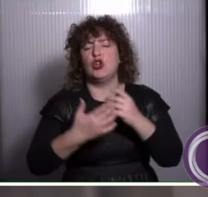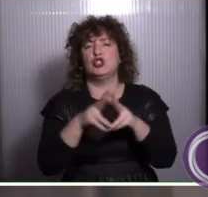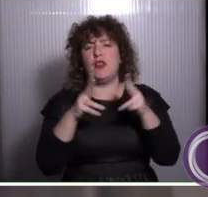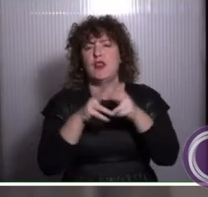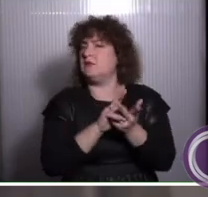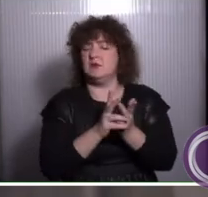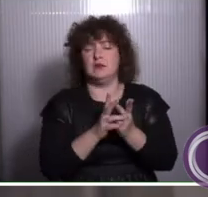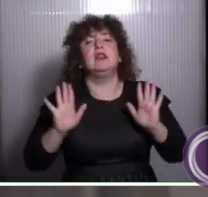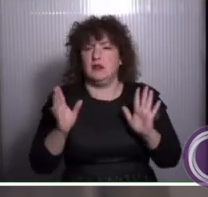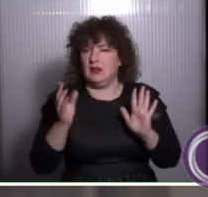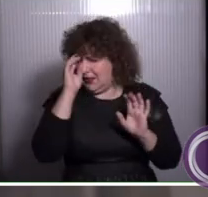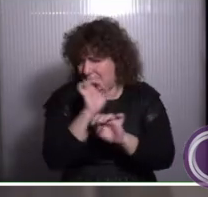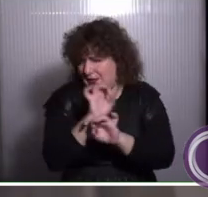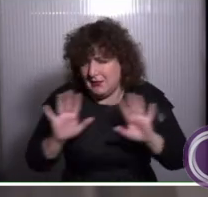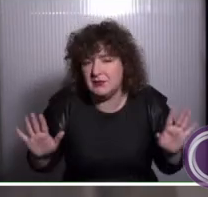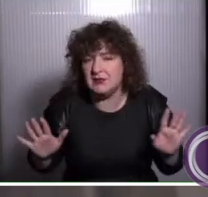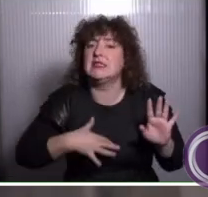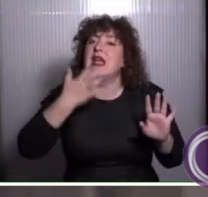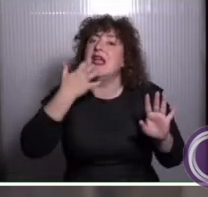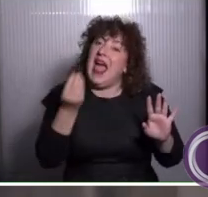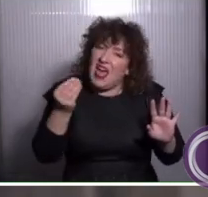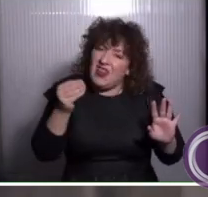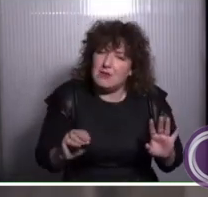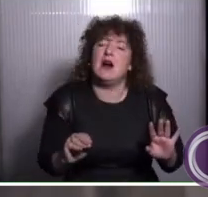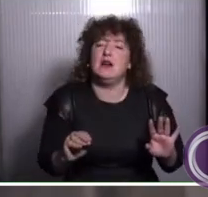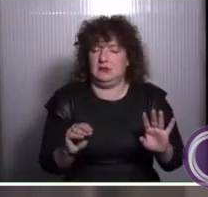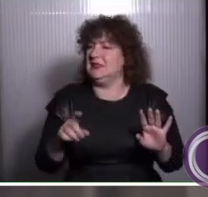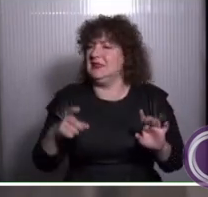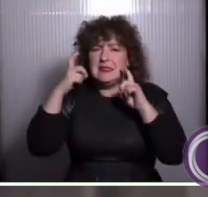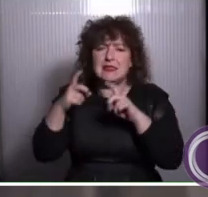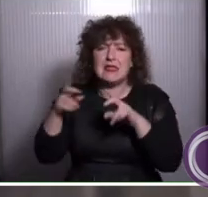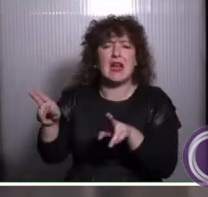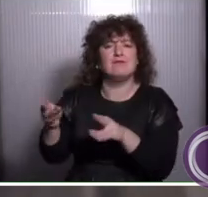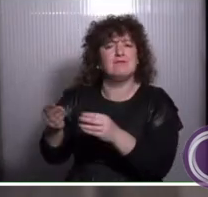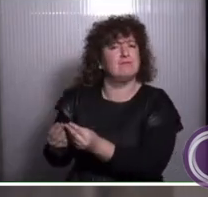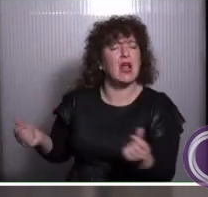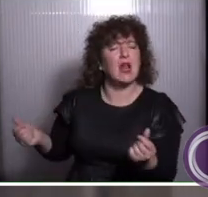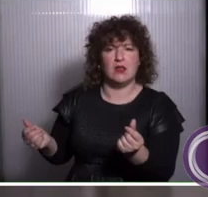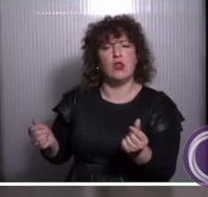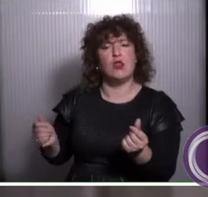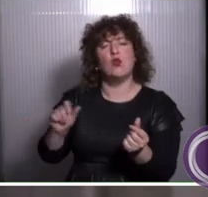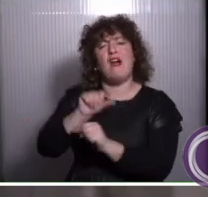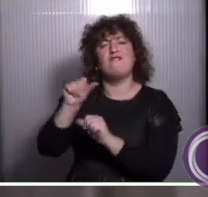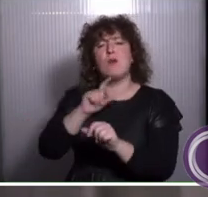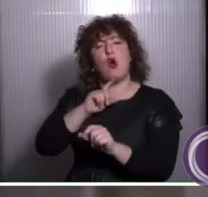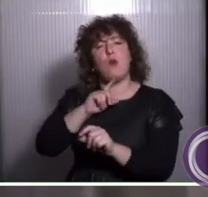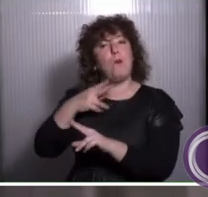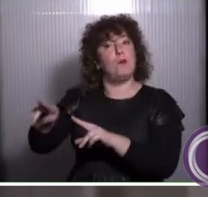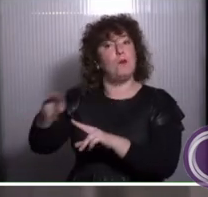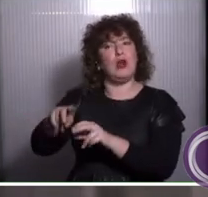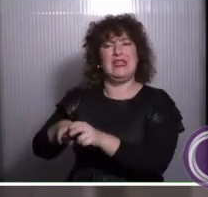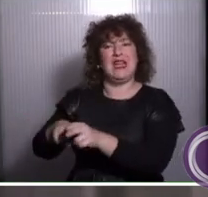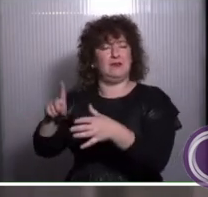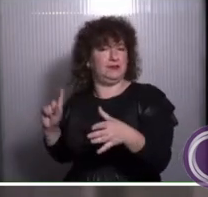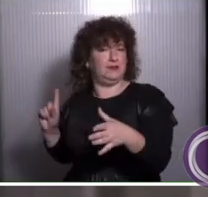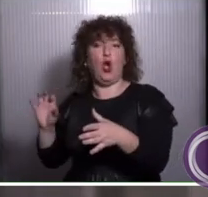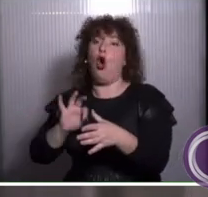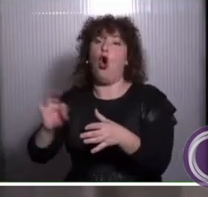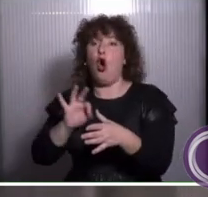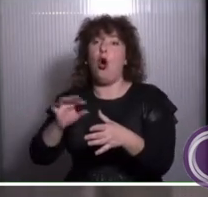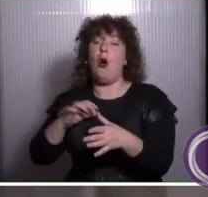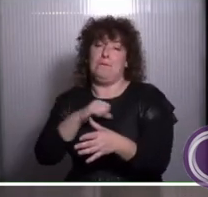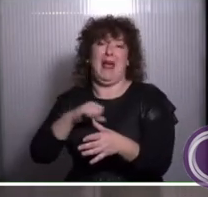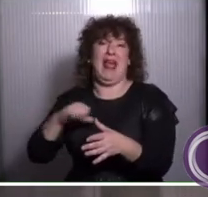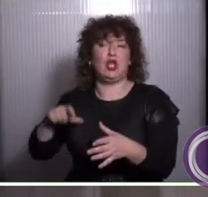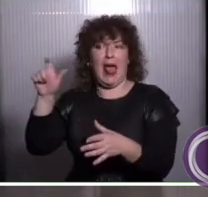social. Y, por supuesto, si es posible, eliminarlo política o personalmente. Y ahí tenemos los casos de Isa